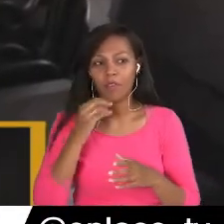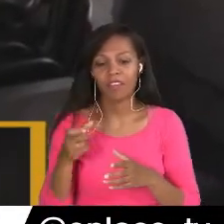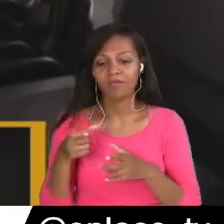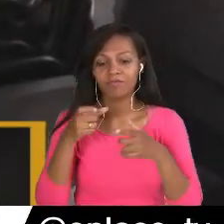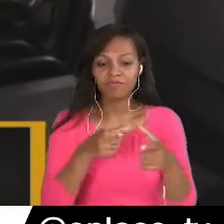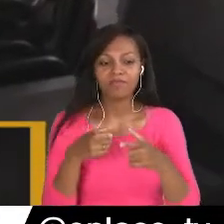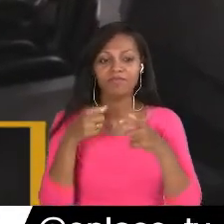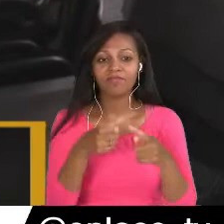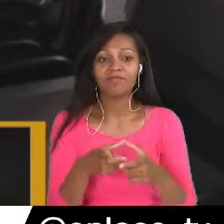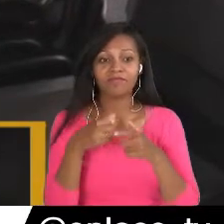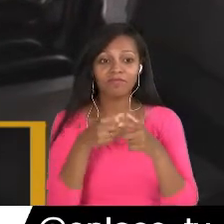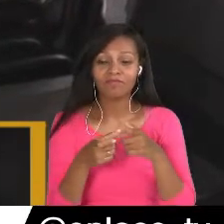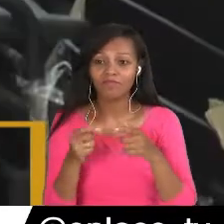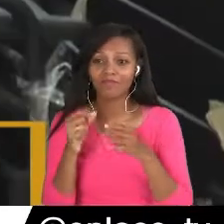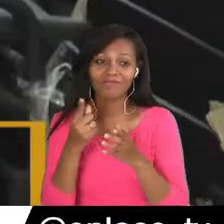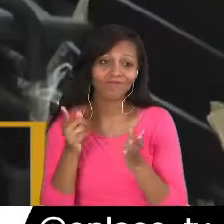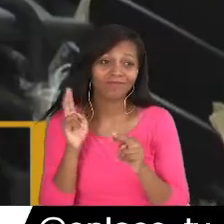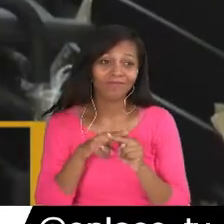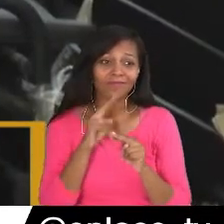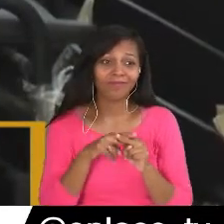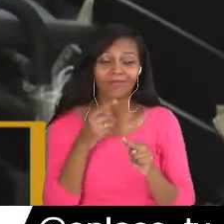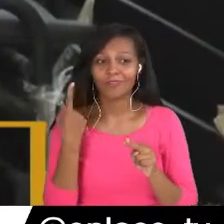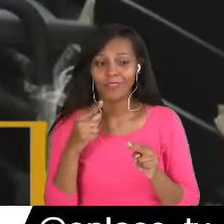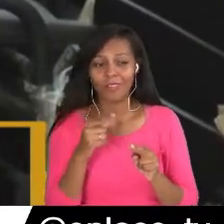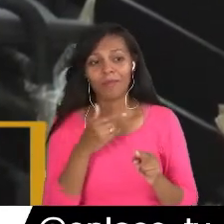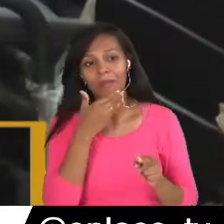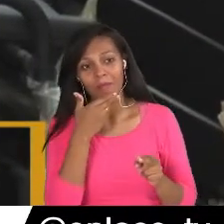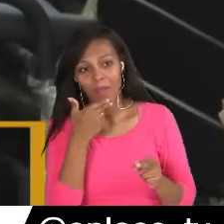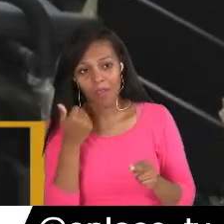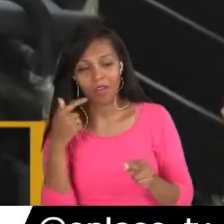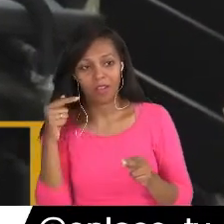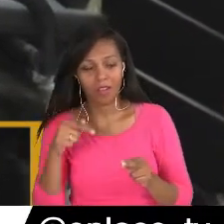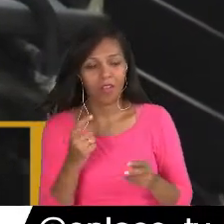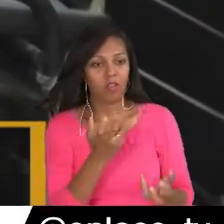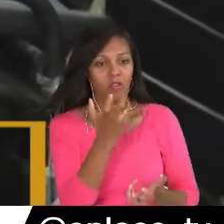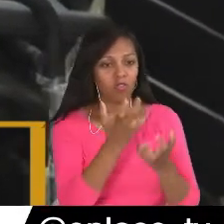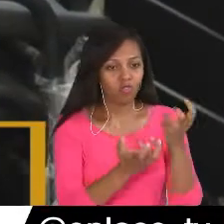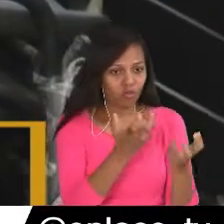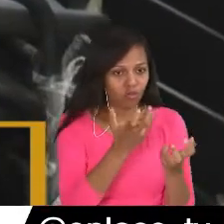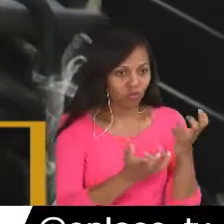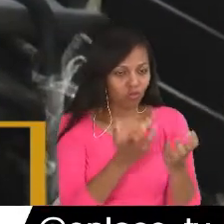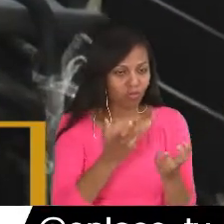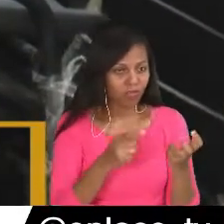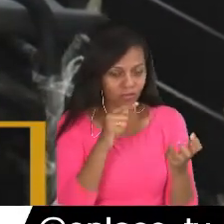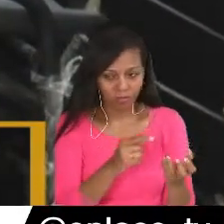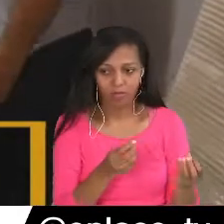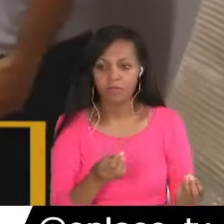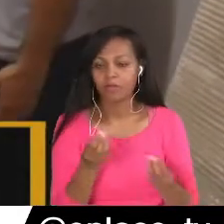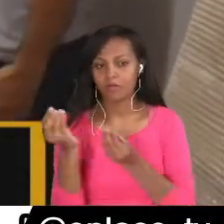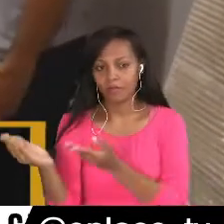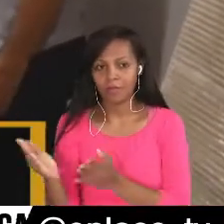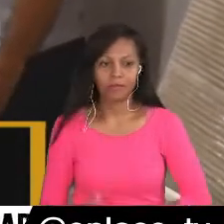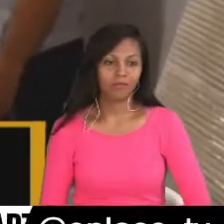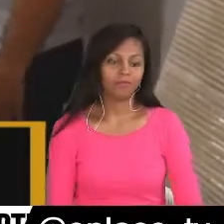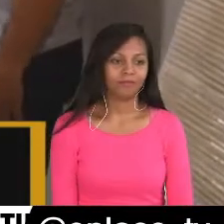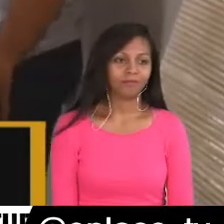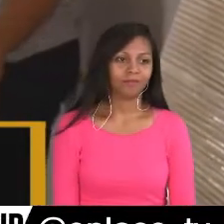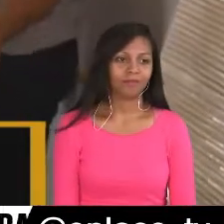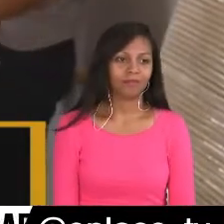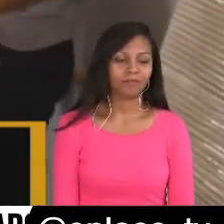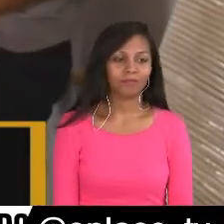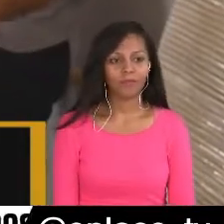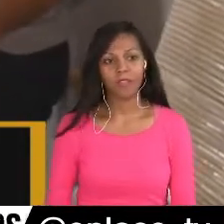y pasemos a la ración que tiene que ser producida en sitio, o sea, cocinada en el sitio. Esta es una infraestructura, como